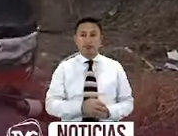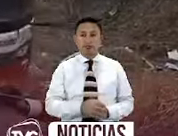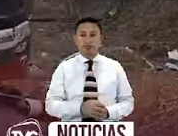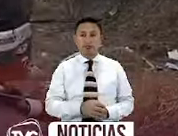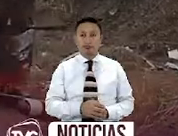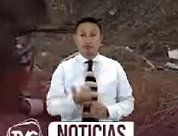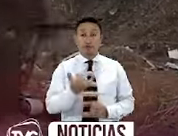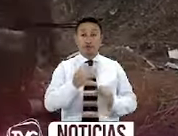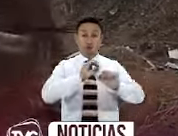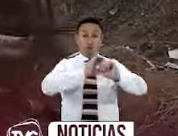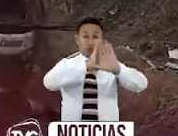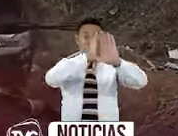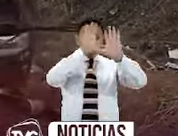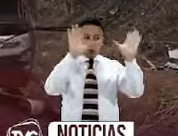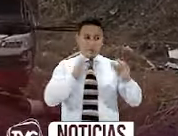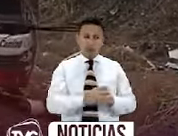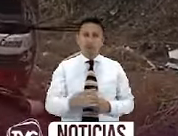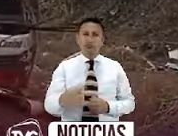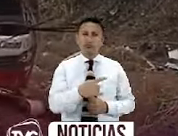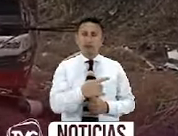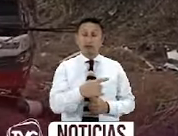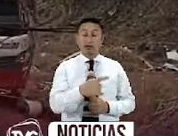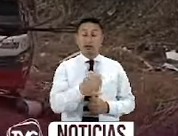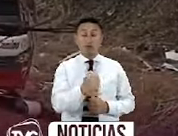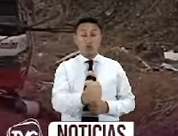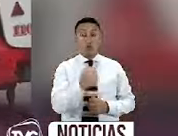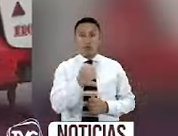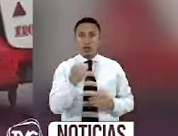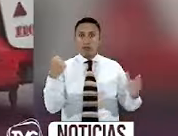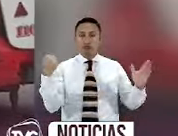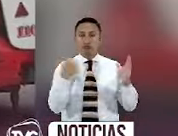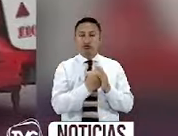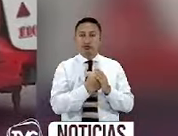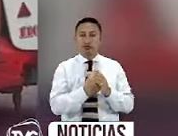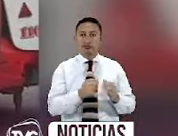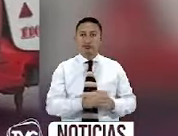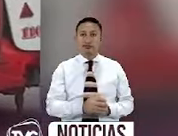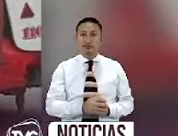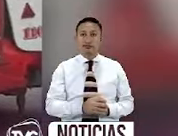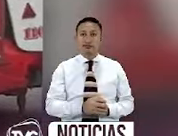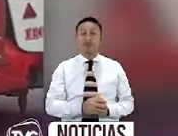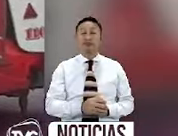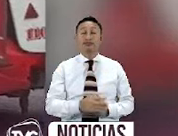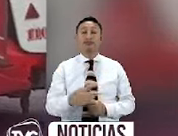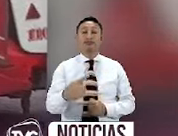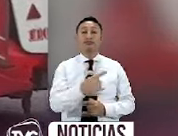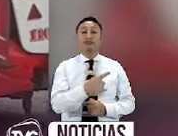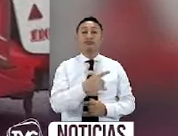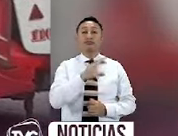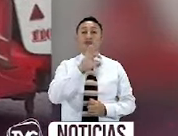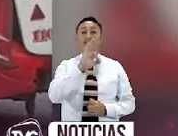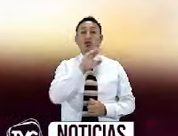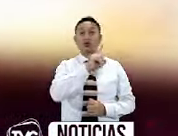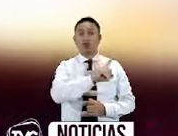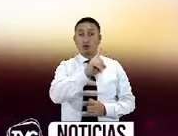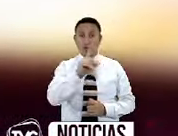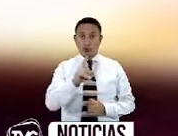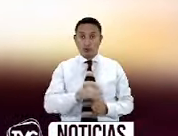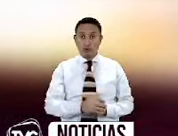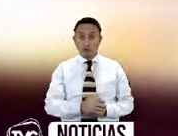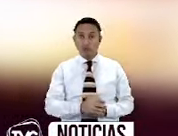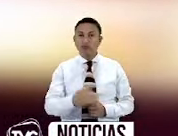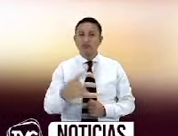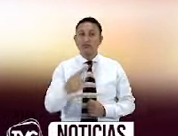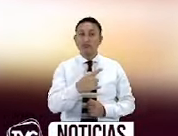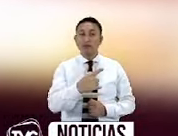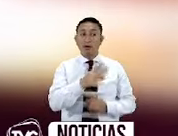mañana dejan ver la magnitud del accidente. De acuerdo al Servicio Integrado de Seguridad, EQ911, este hecho se suma a los más